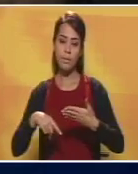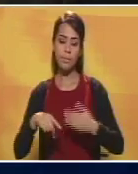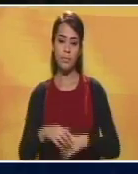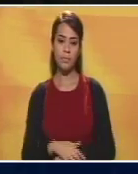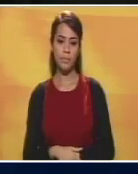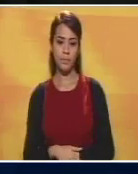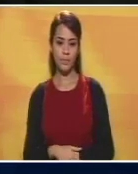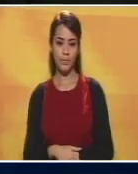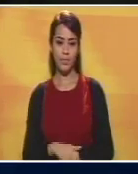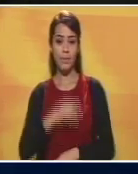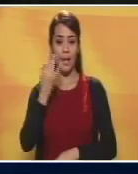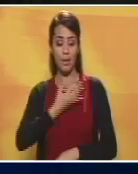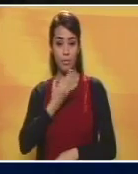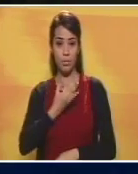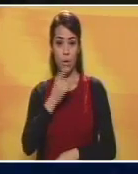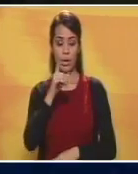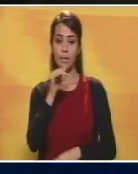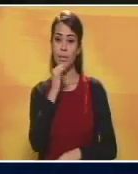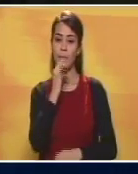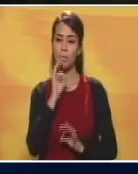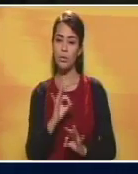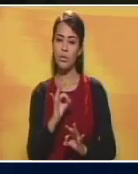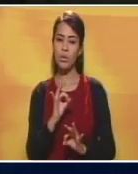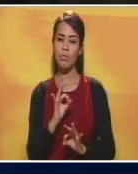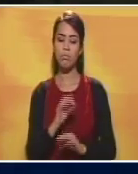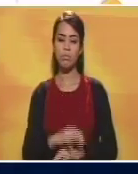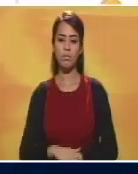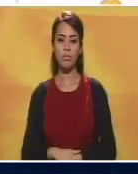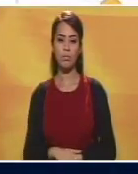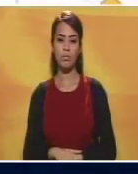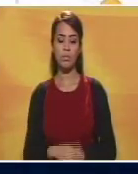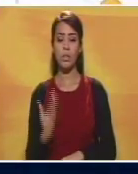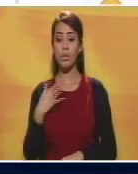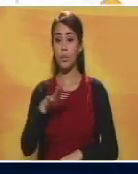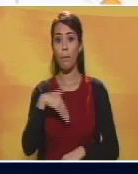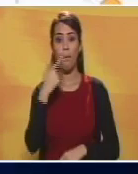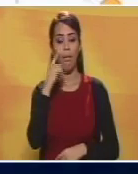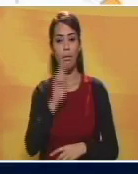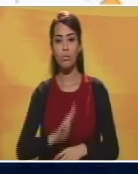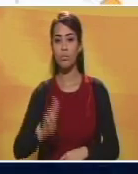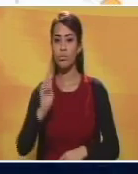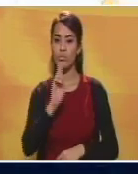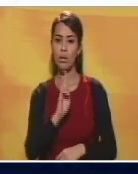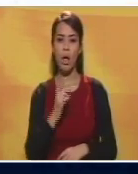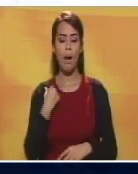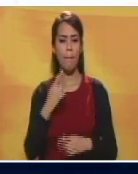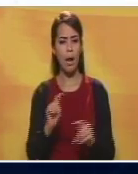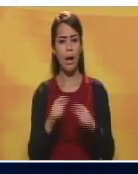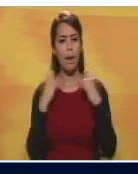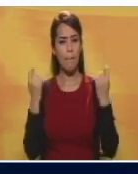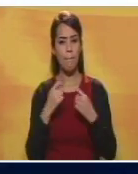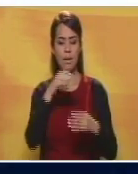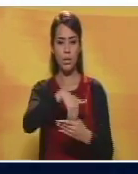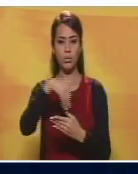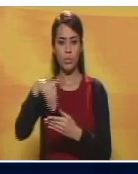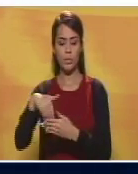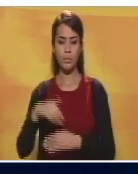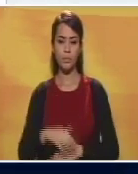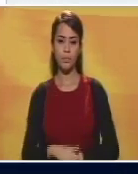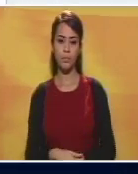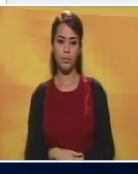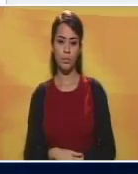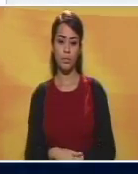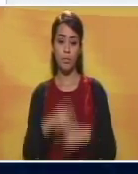Analytica, afirmó que esta información era muy precisa y no podría haberse utilizado para influir en ninguna campaña electoral.